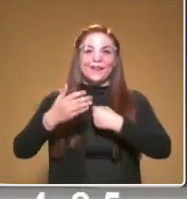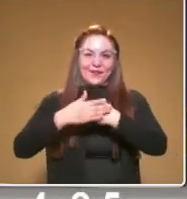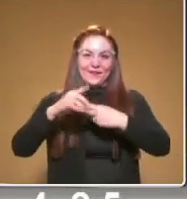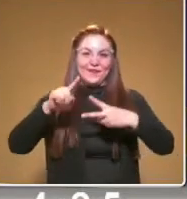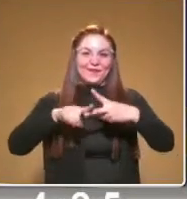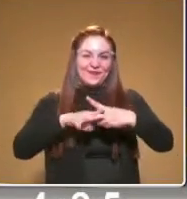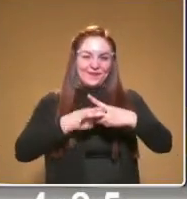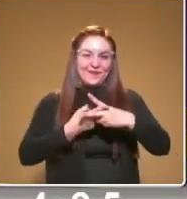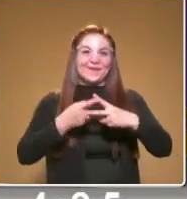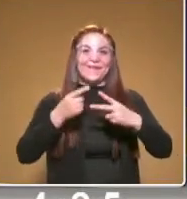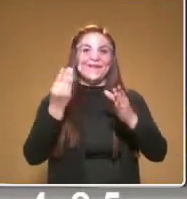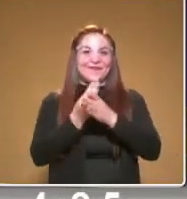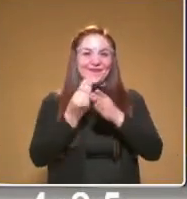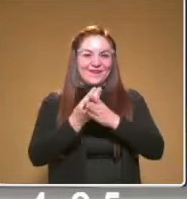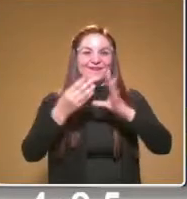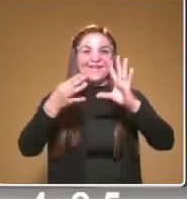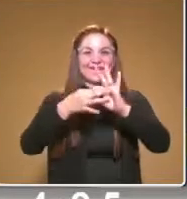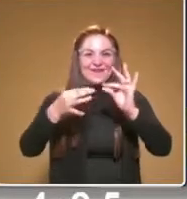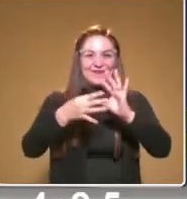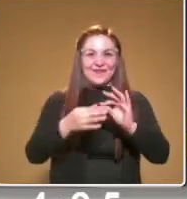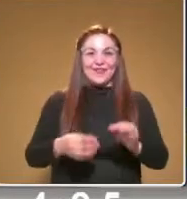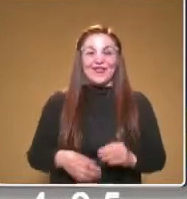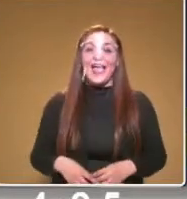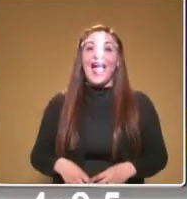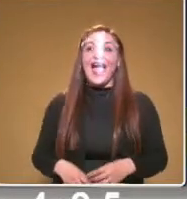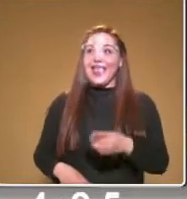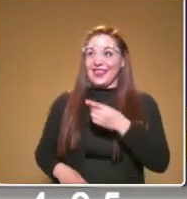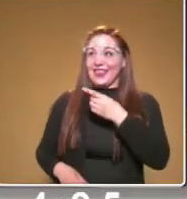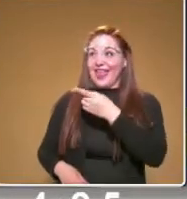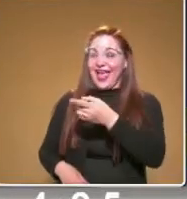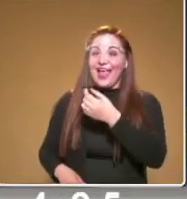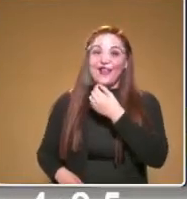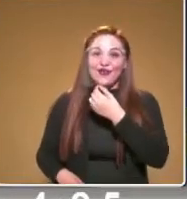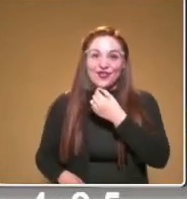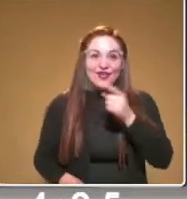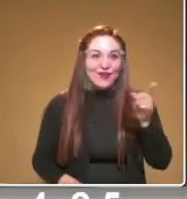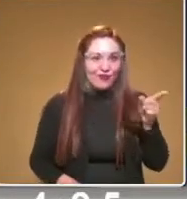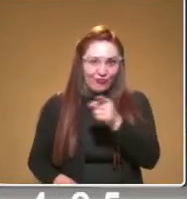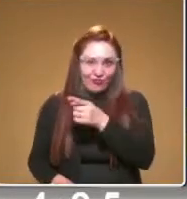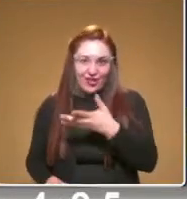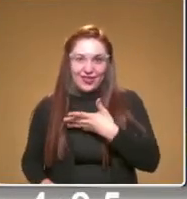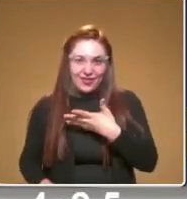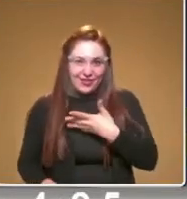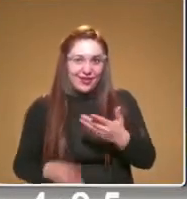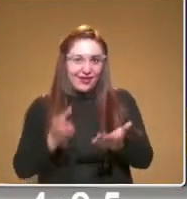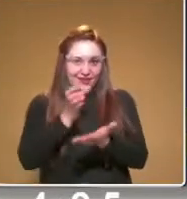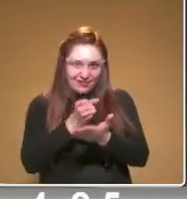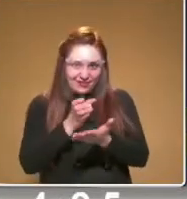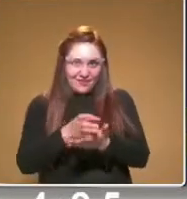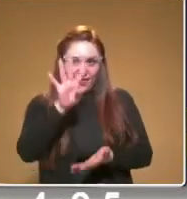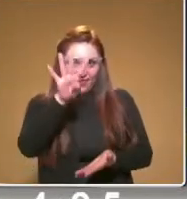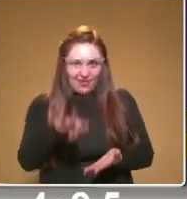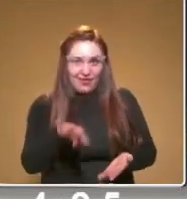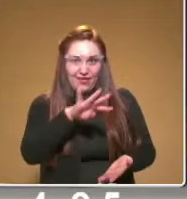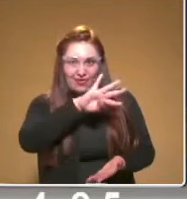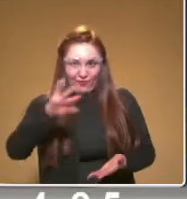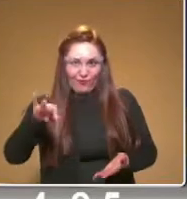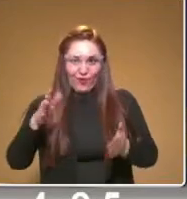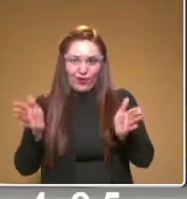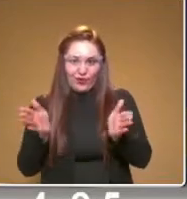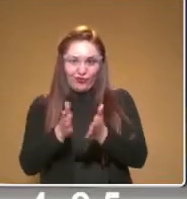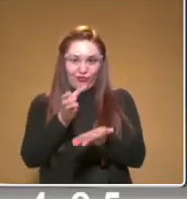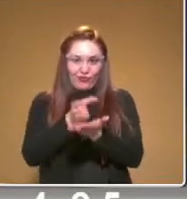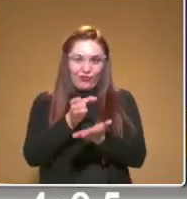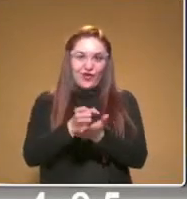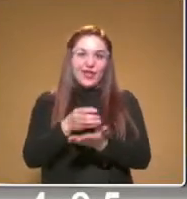muy interesante y divertida. De hecho, maestra, déjame decirle a los niños que si tienen ahí una libreta de cuadritos, ¿verdad? Y un